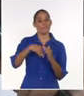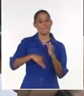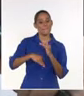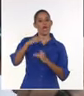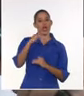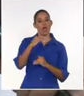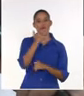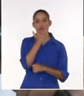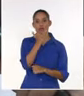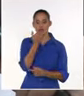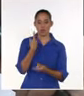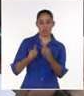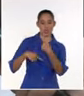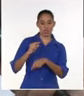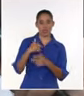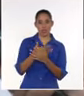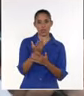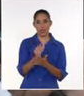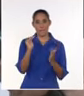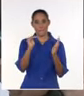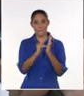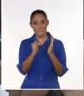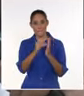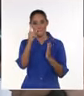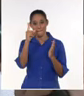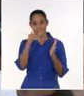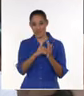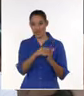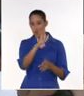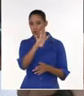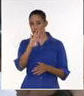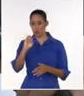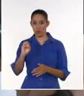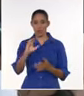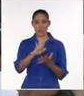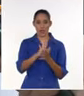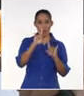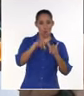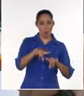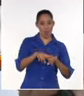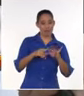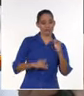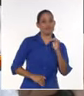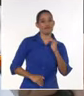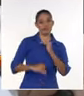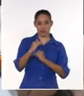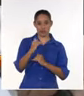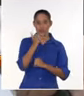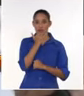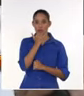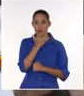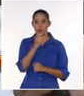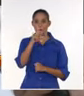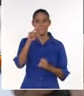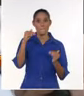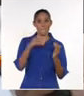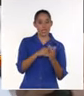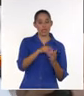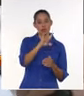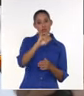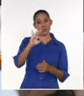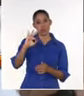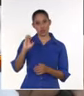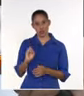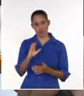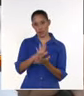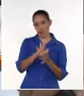día de ayer estamos hablando de 1440 mw una afectación bien elevada tenemos 1980 mw disponibles para